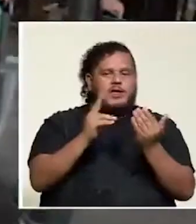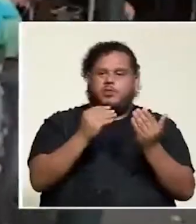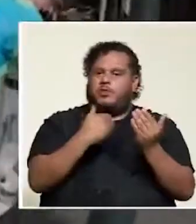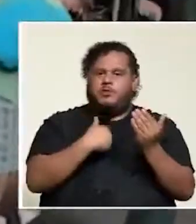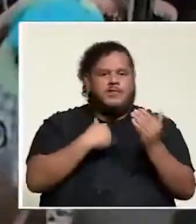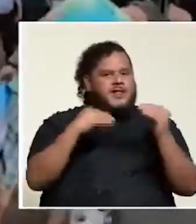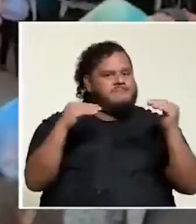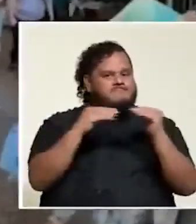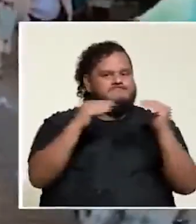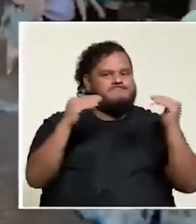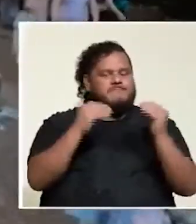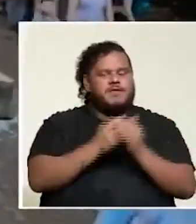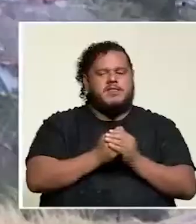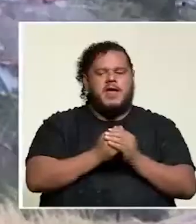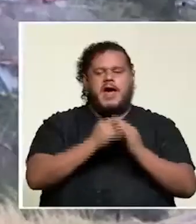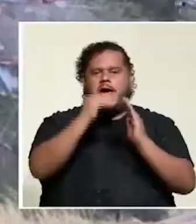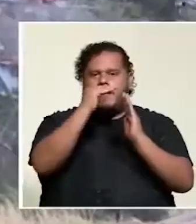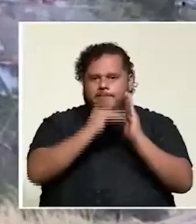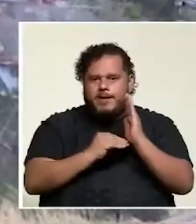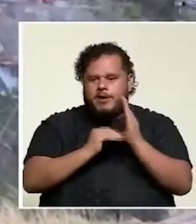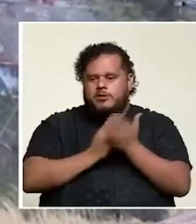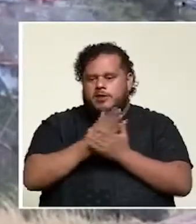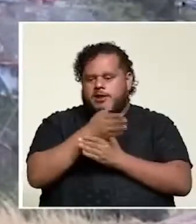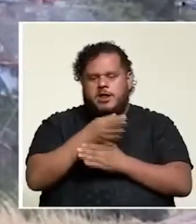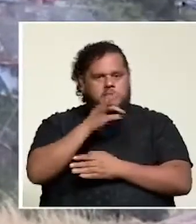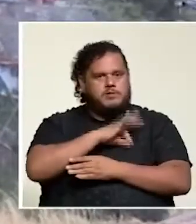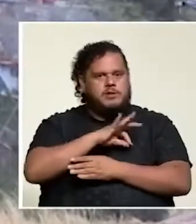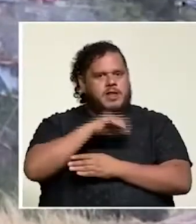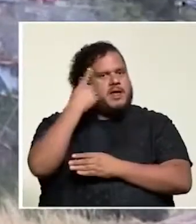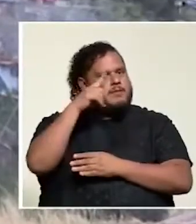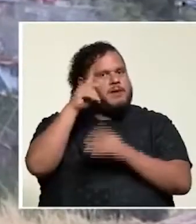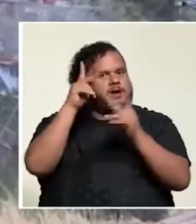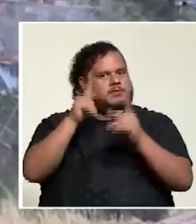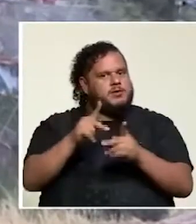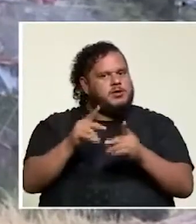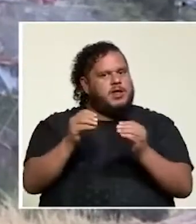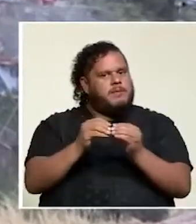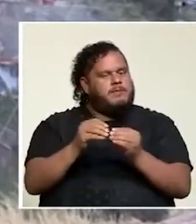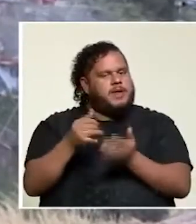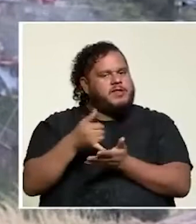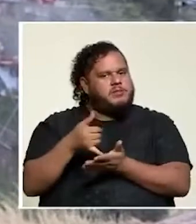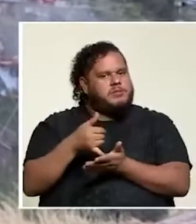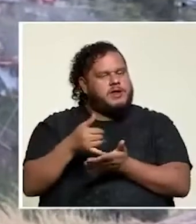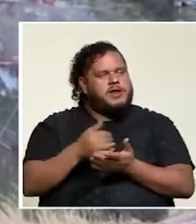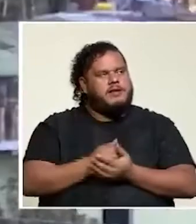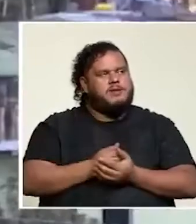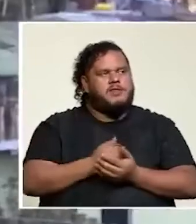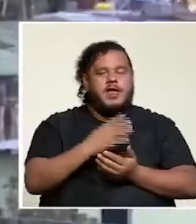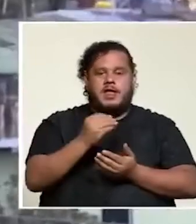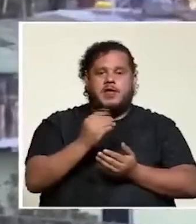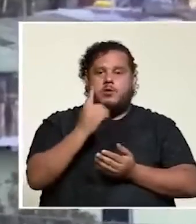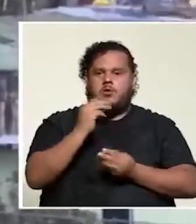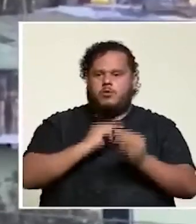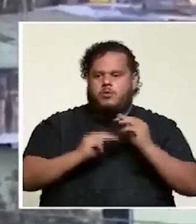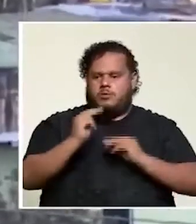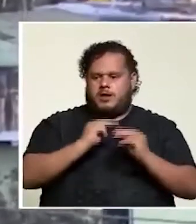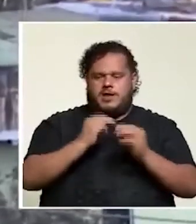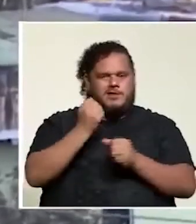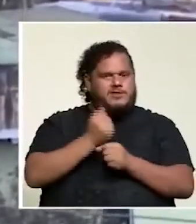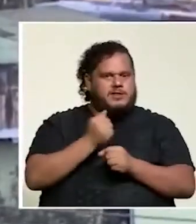equidad, menos acceso al bienestar para las personas más vulnerables y con un mercado de